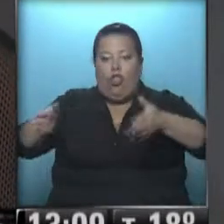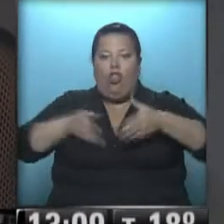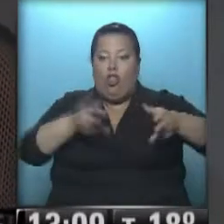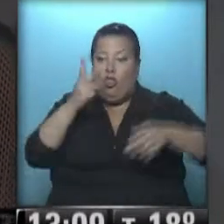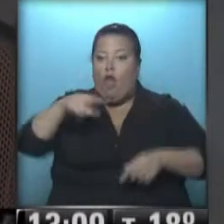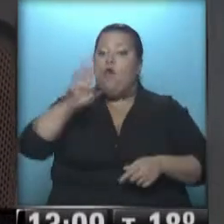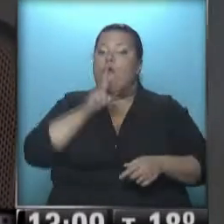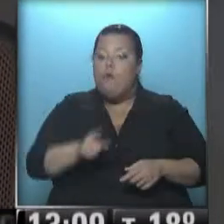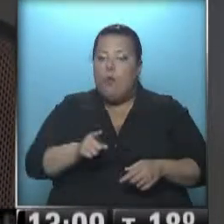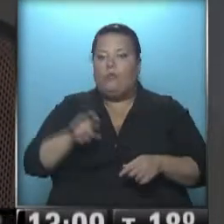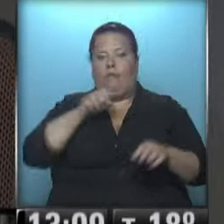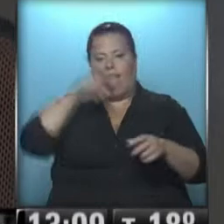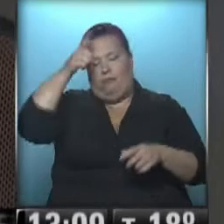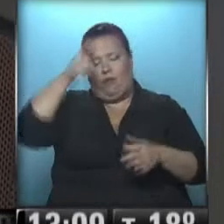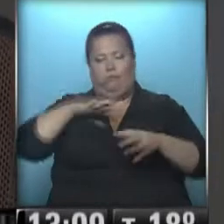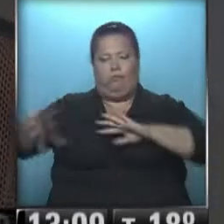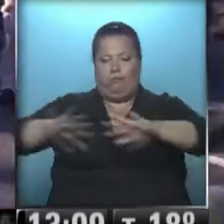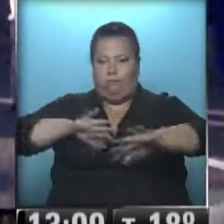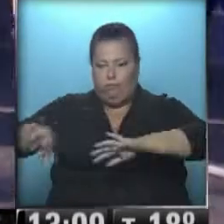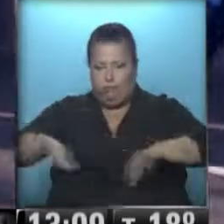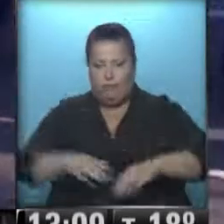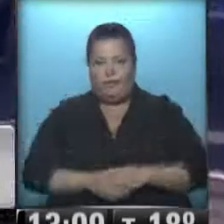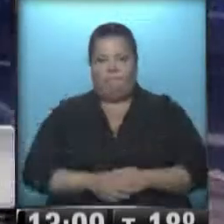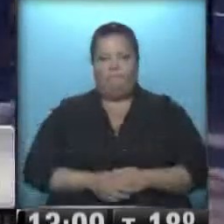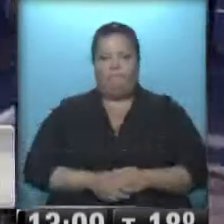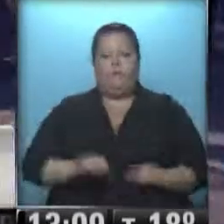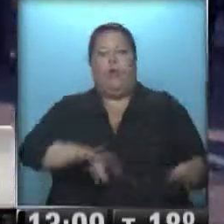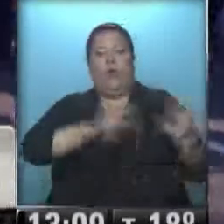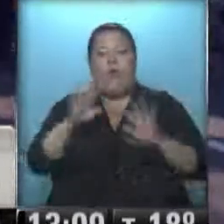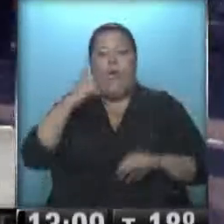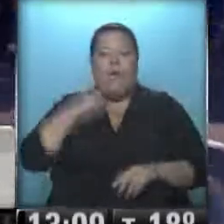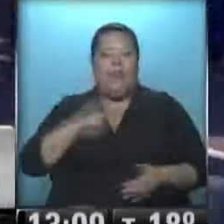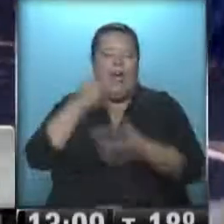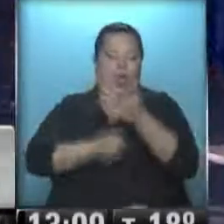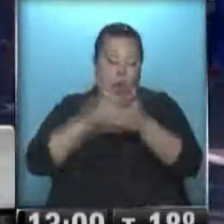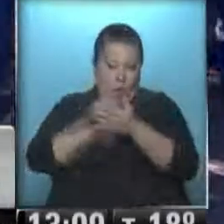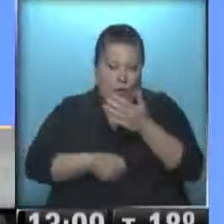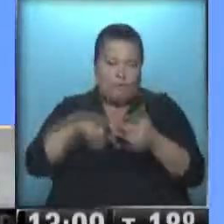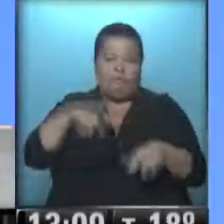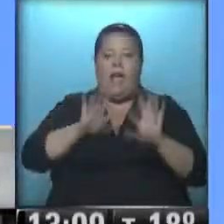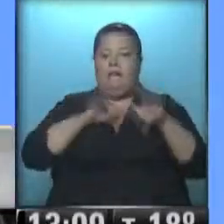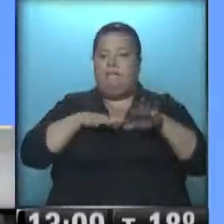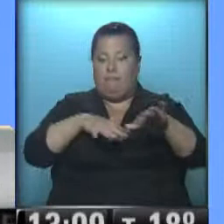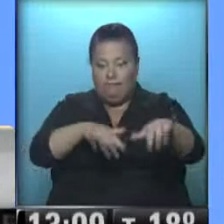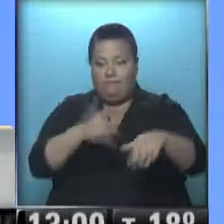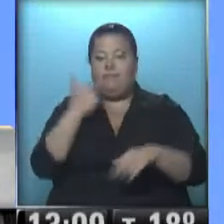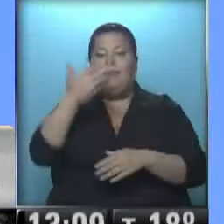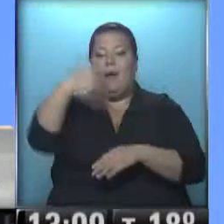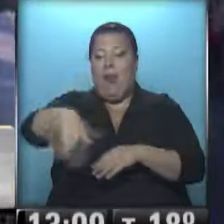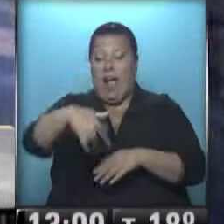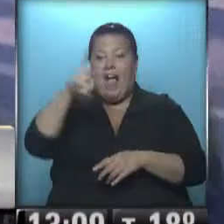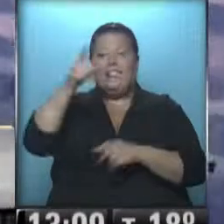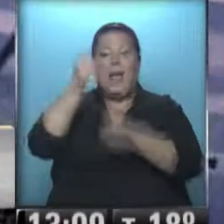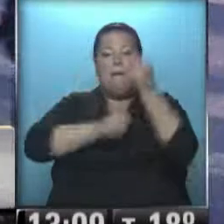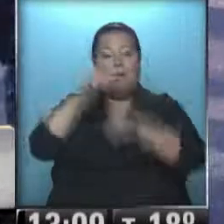de esa ruta y fueron dispersados por gendarmería. Novena jornada nacional de lucha. Así presentaron la manifestación frente a la empresa